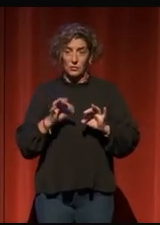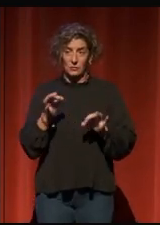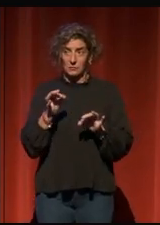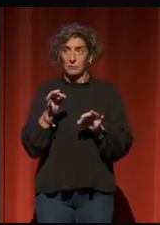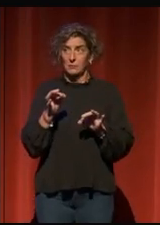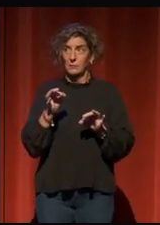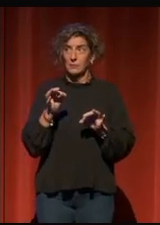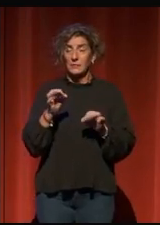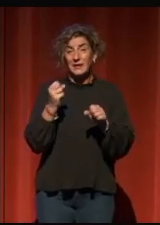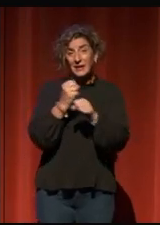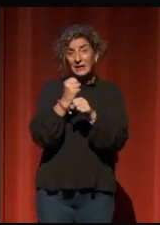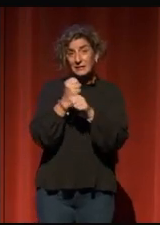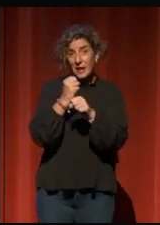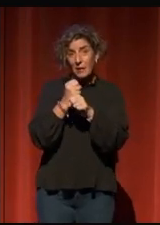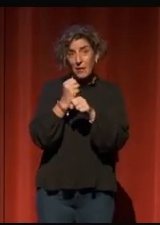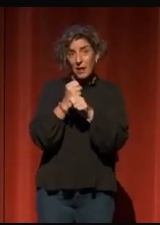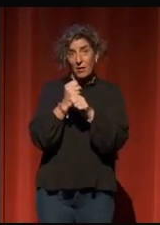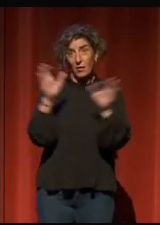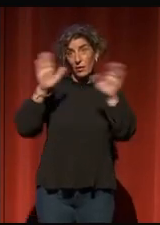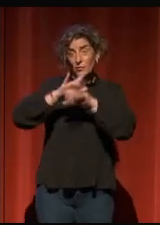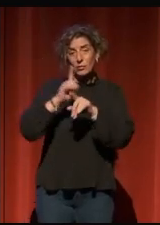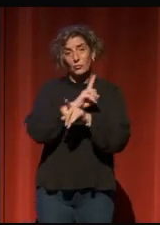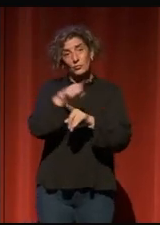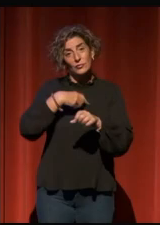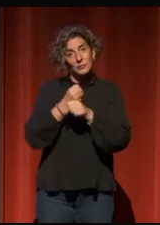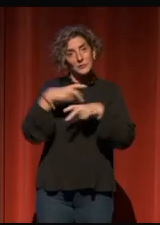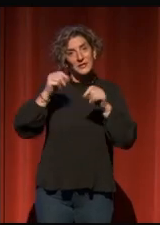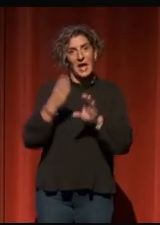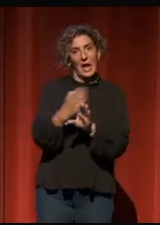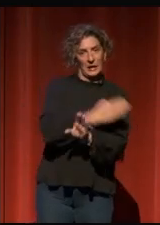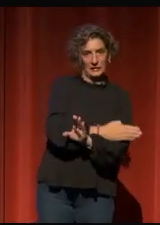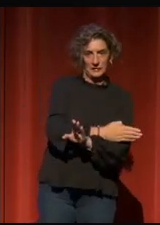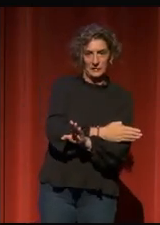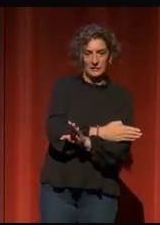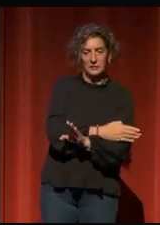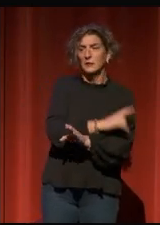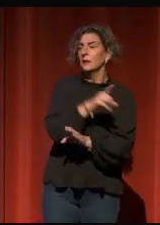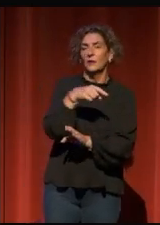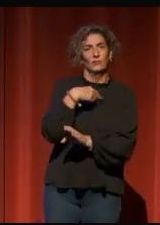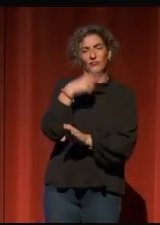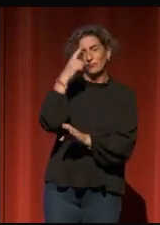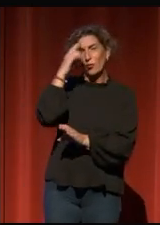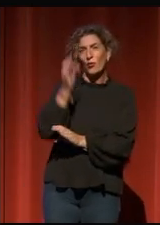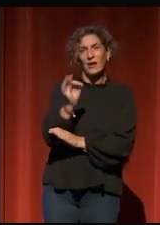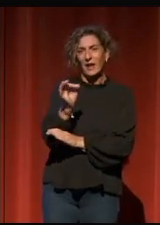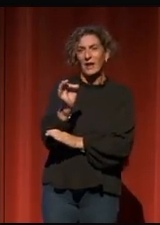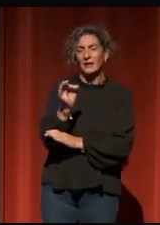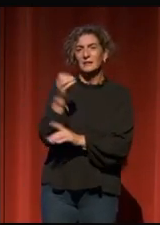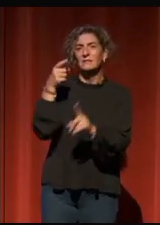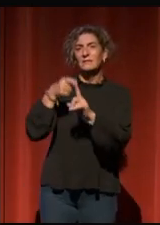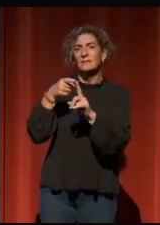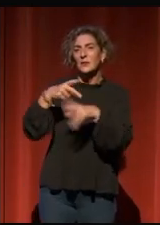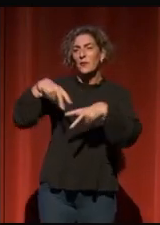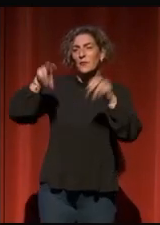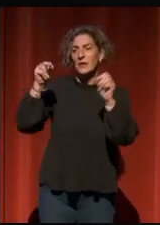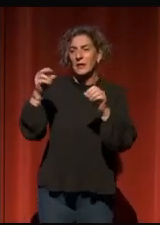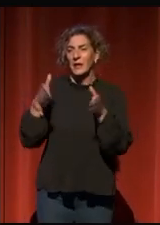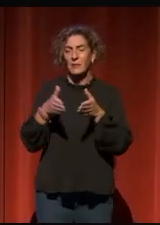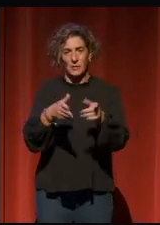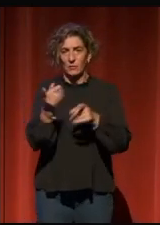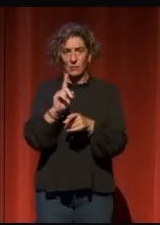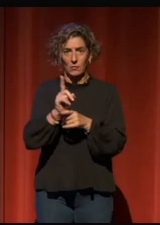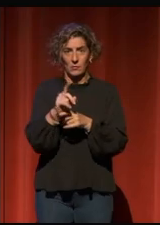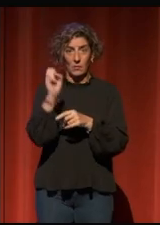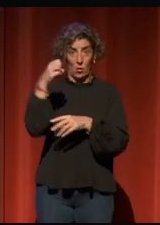caiga la noche. No creáis a quien os digan, eres un camino. No lo creáis. Lo que dura la luz,